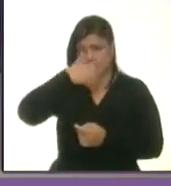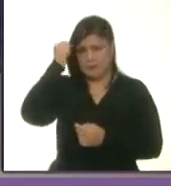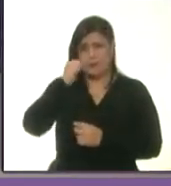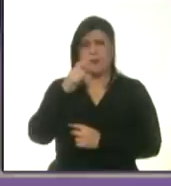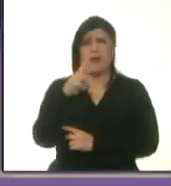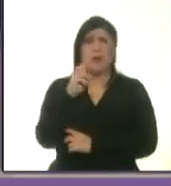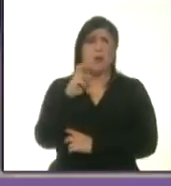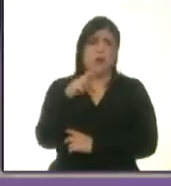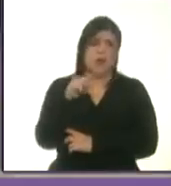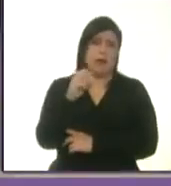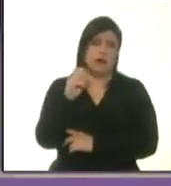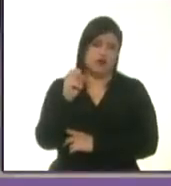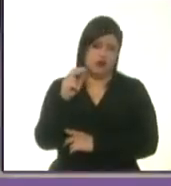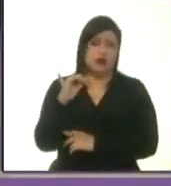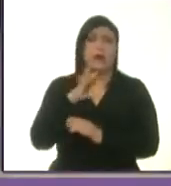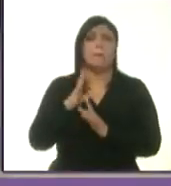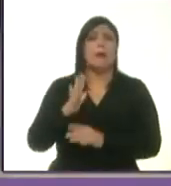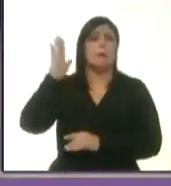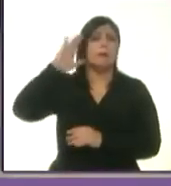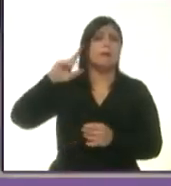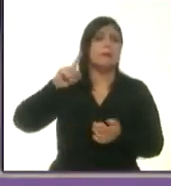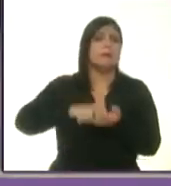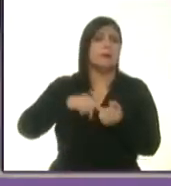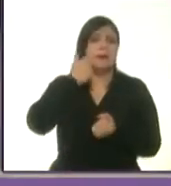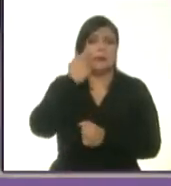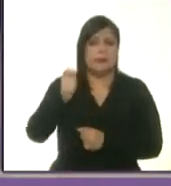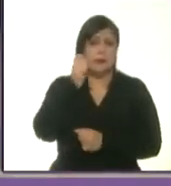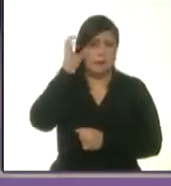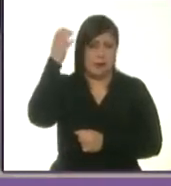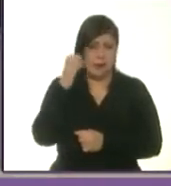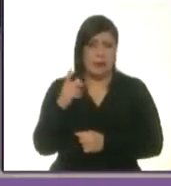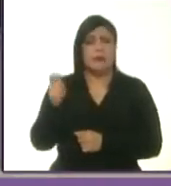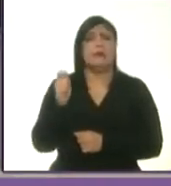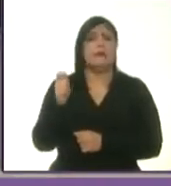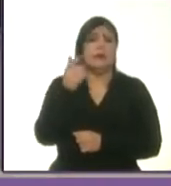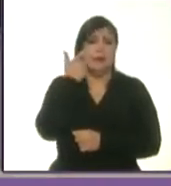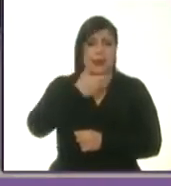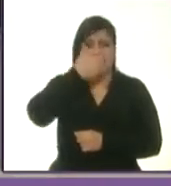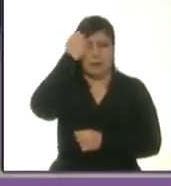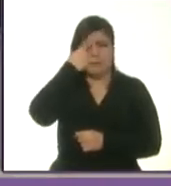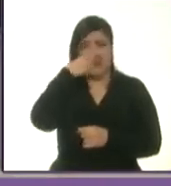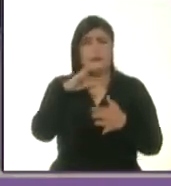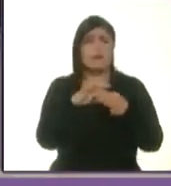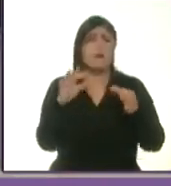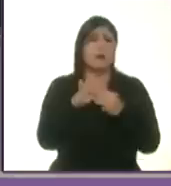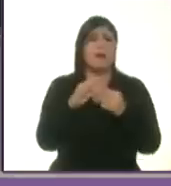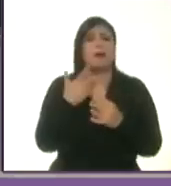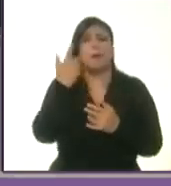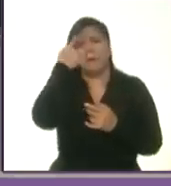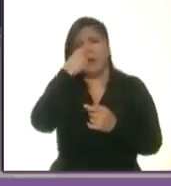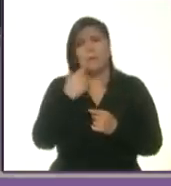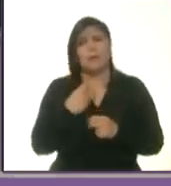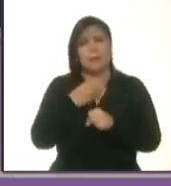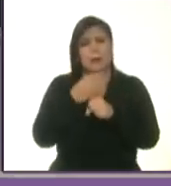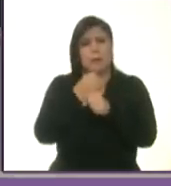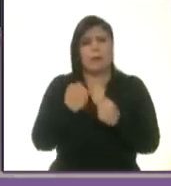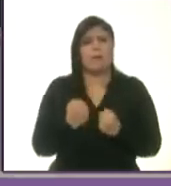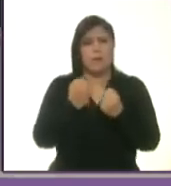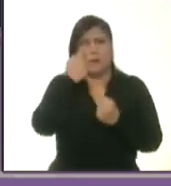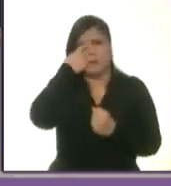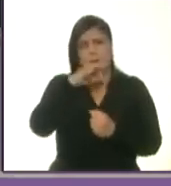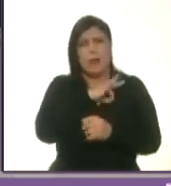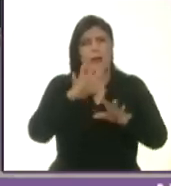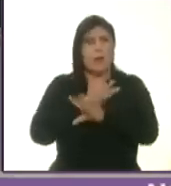osornio pidió el uso de la voz la candidata claudia chimba donde juntos haremos historia y ha platicado del fortalecimiento de la democracia de la reforma